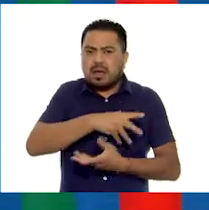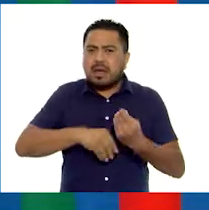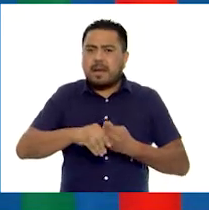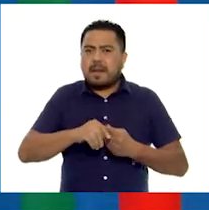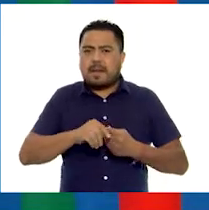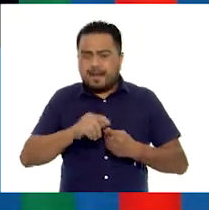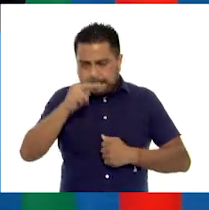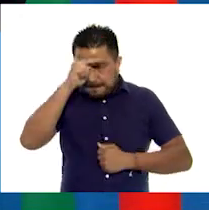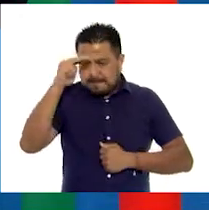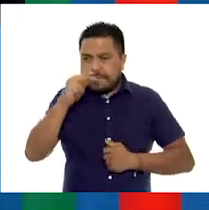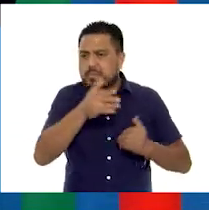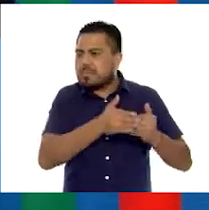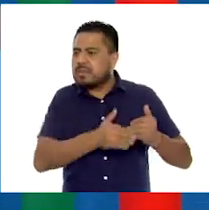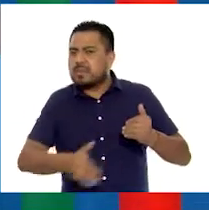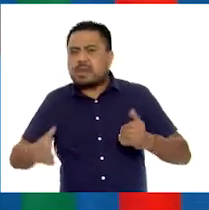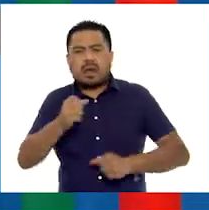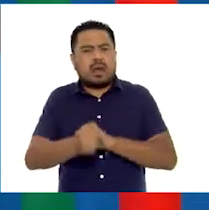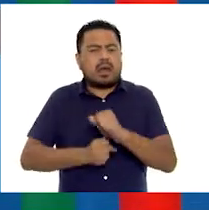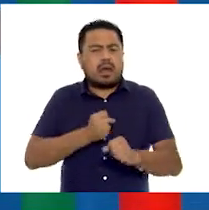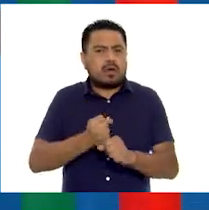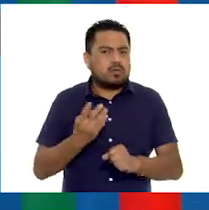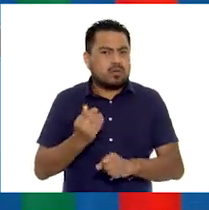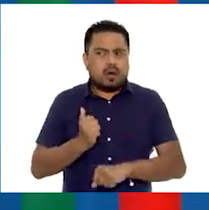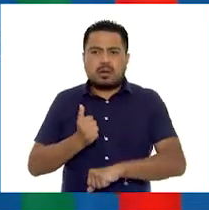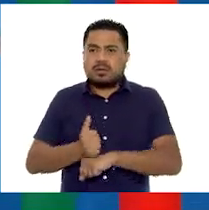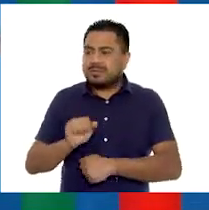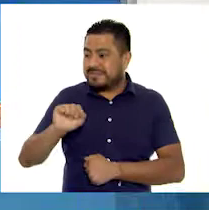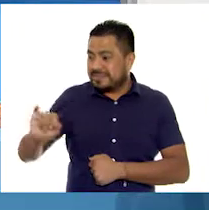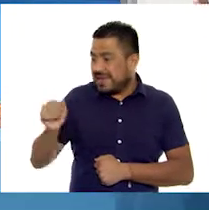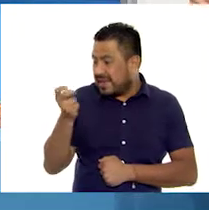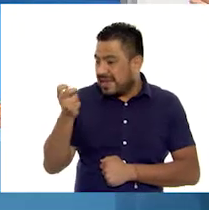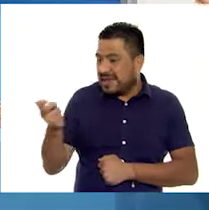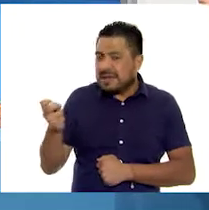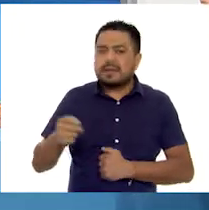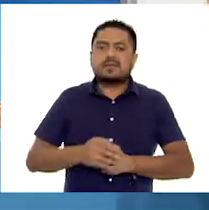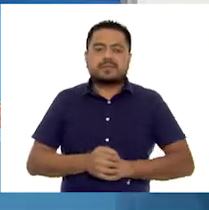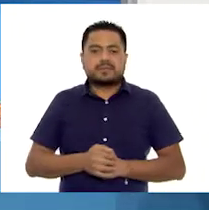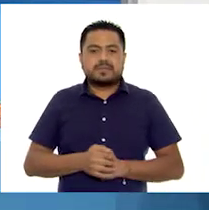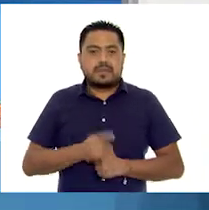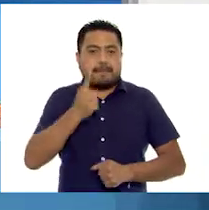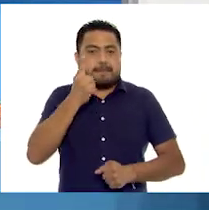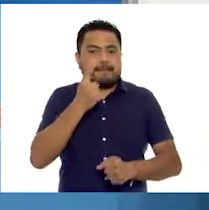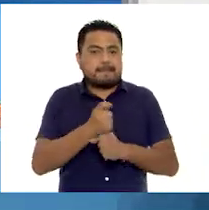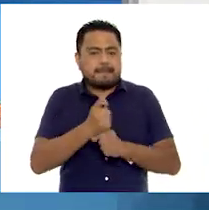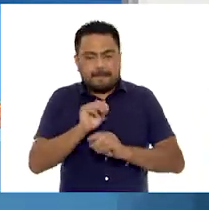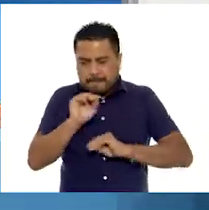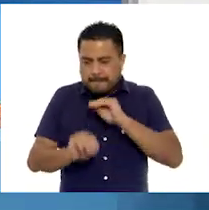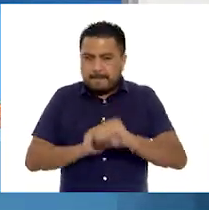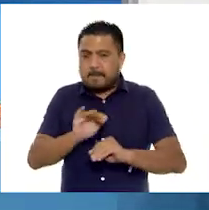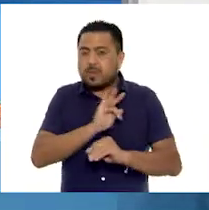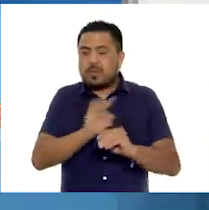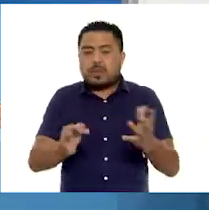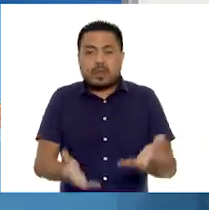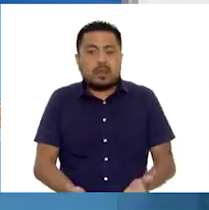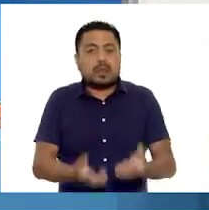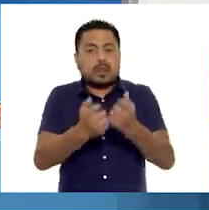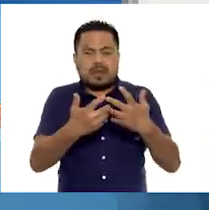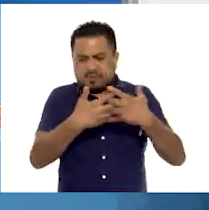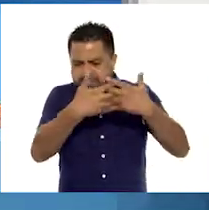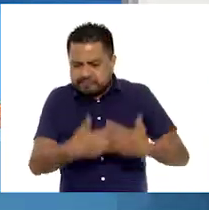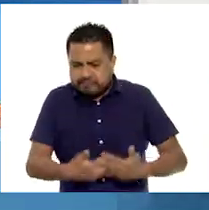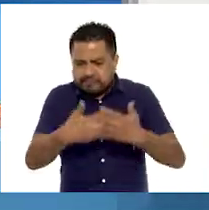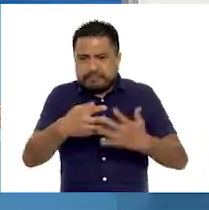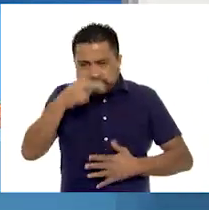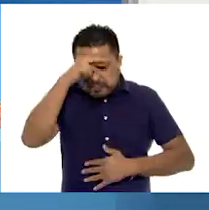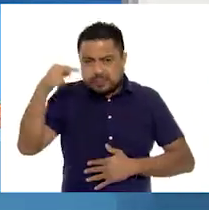méxico durante muchísimos años exacto y en seguir el primer componente para lograr la industrialización de méxico